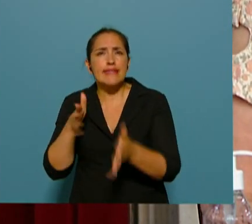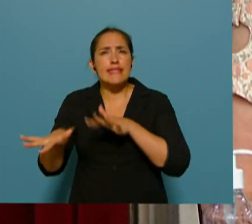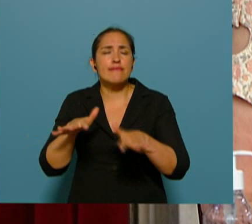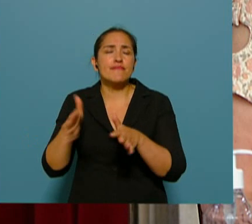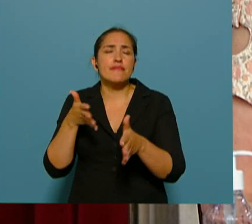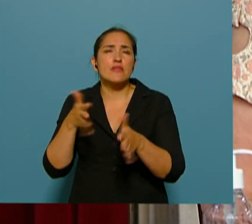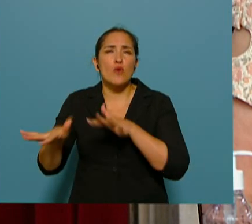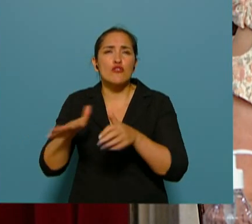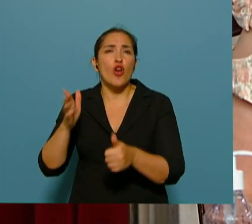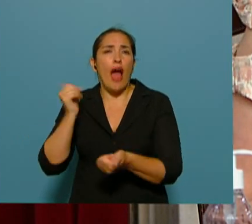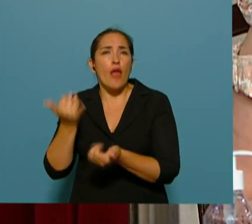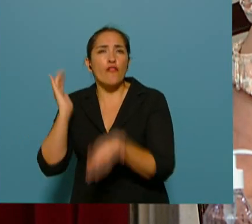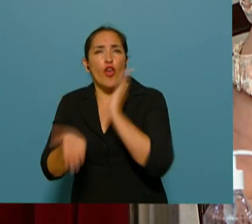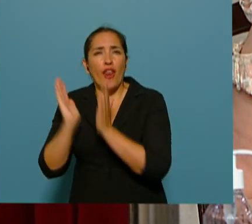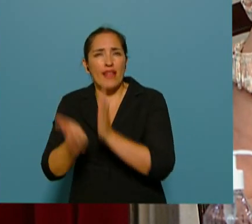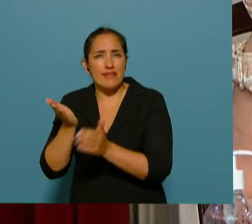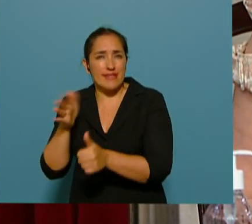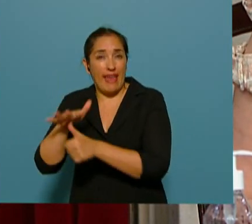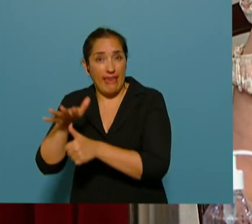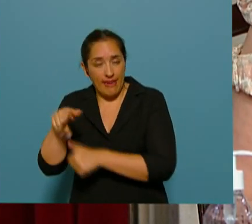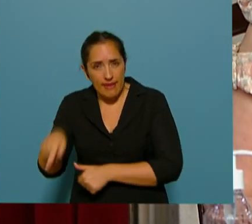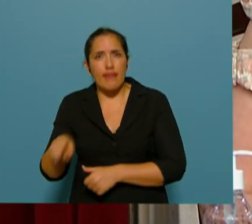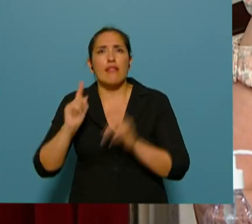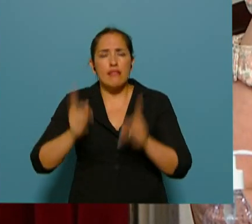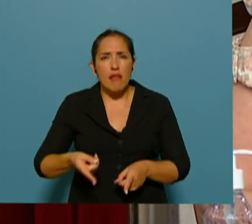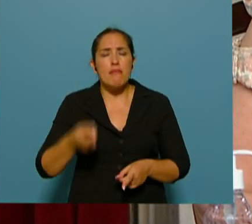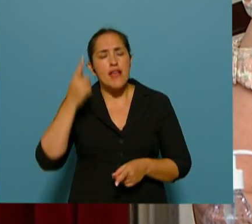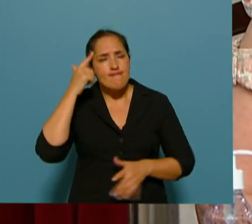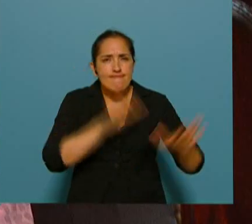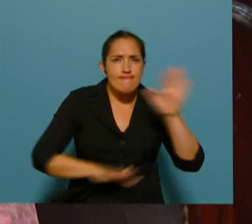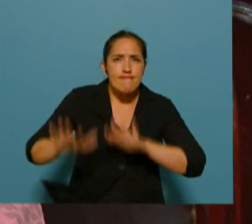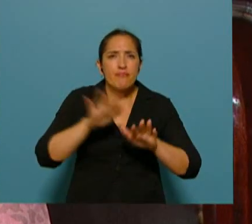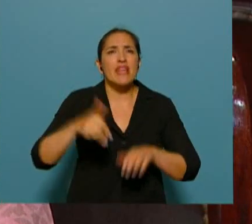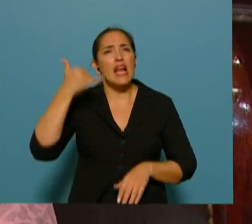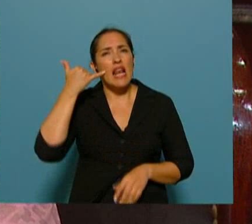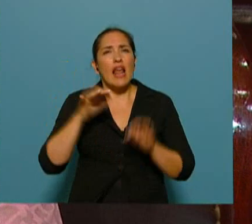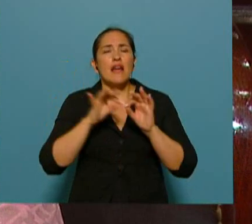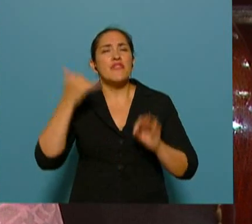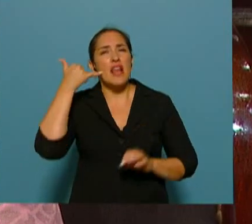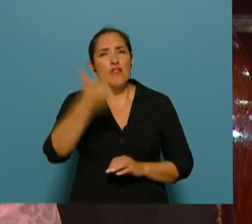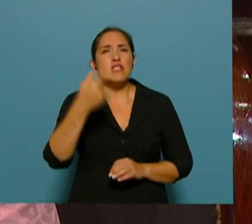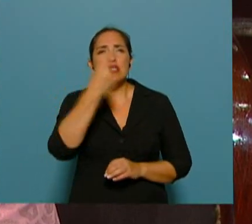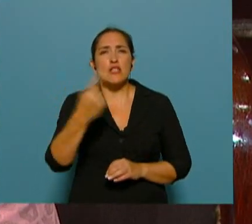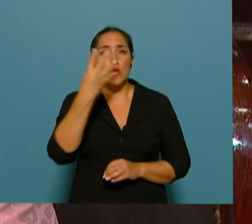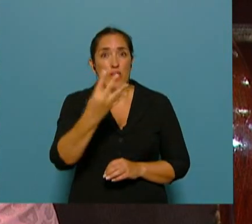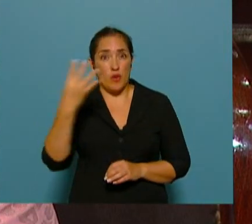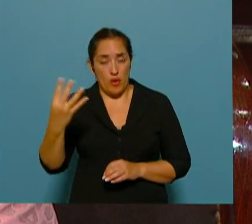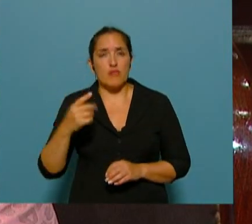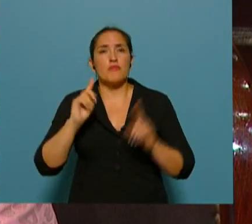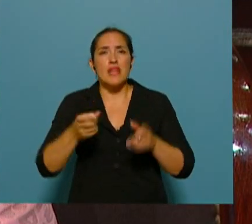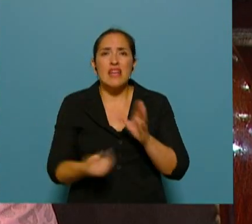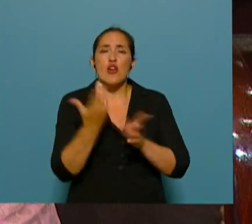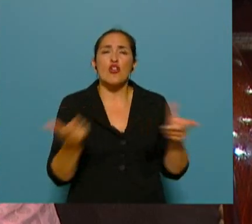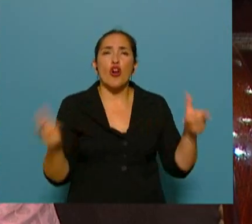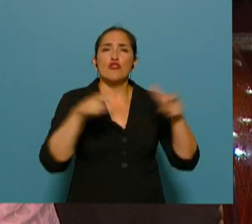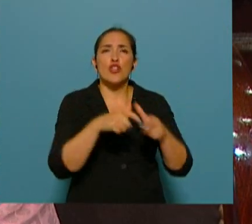situaciones de violencia de género. Ampliamos las capacidades y modernizamos la línea 144. Creamos el Consejo